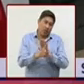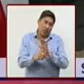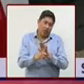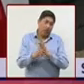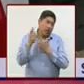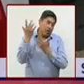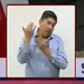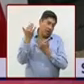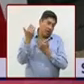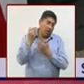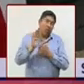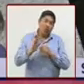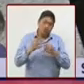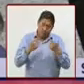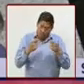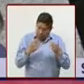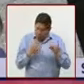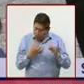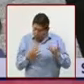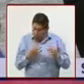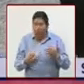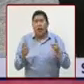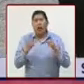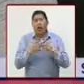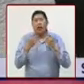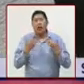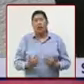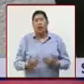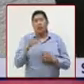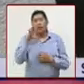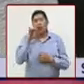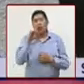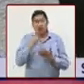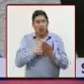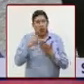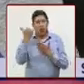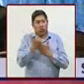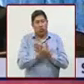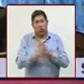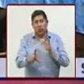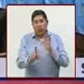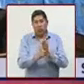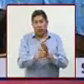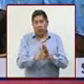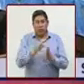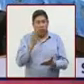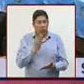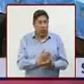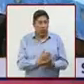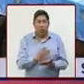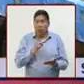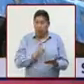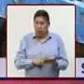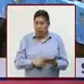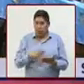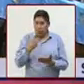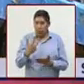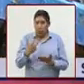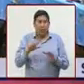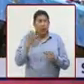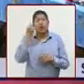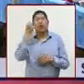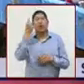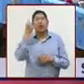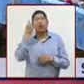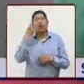Legislativa esperando por su tratamiento. Hasta el momento teníamos 8 proyectos de ley que estaban paralizados. Con estos 3 llegamos a 11